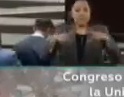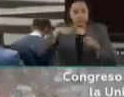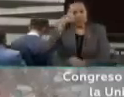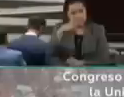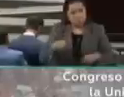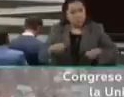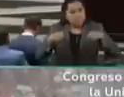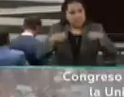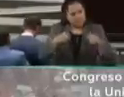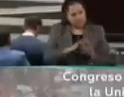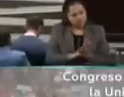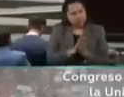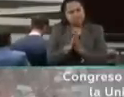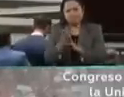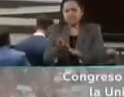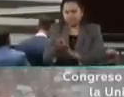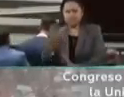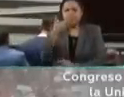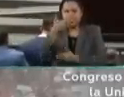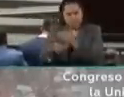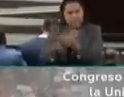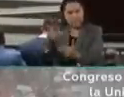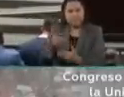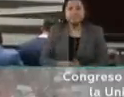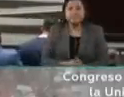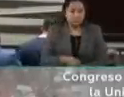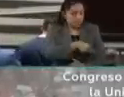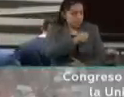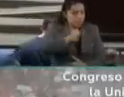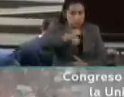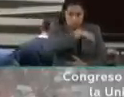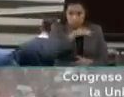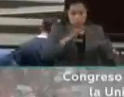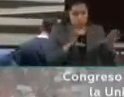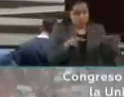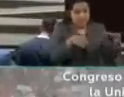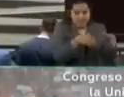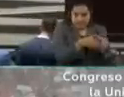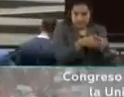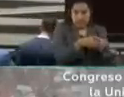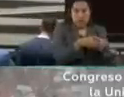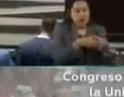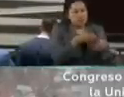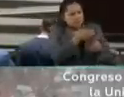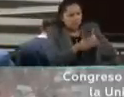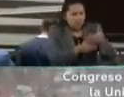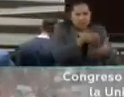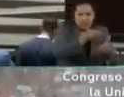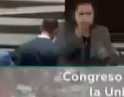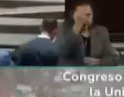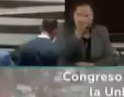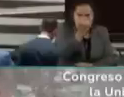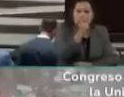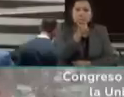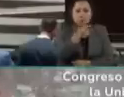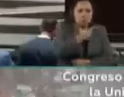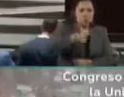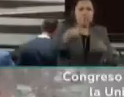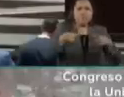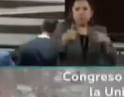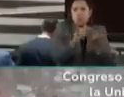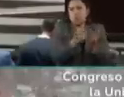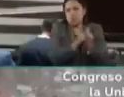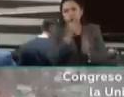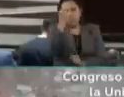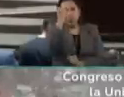Nuestro movimiento no es patrimonio de un grupo de personas, menos de una sola. Nuestro movimiento